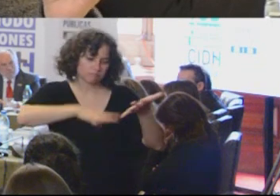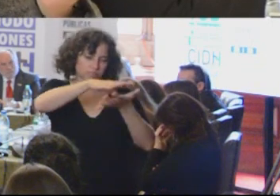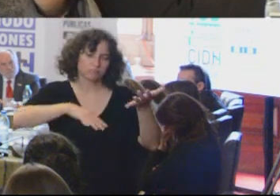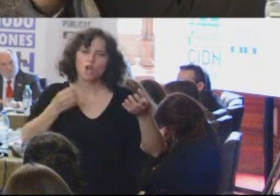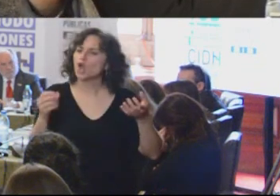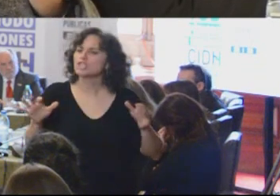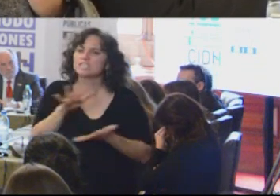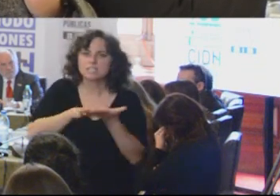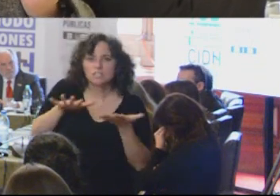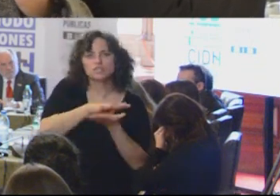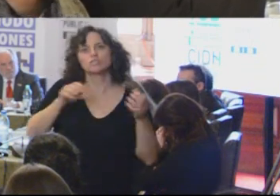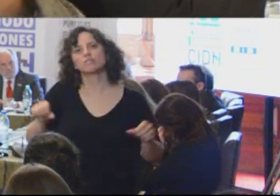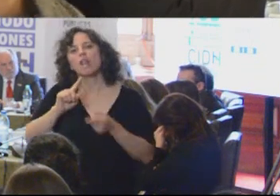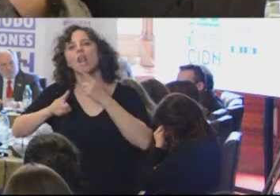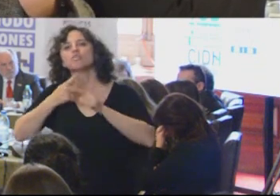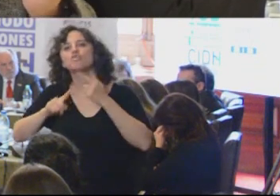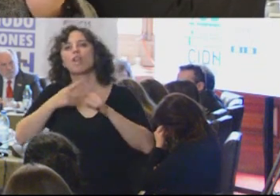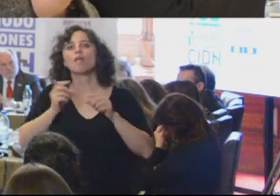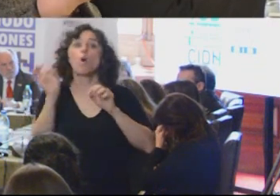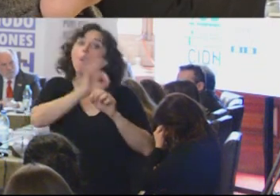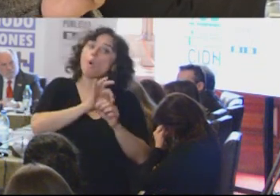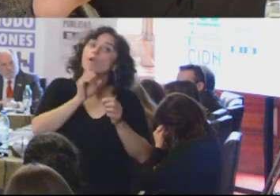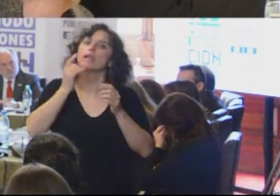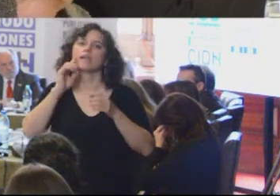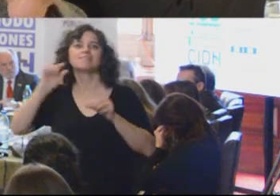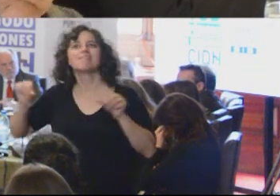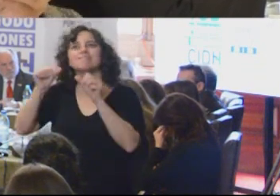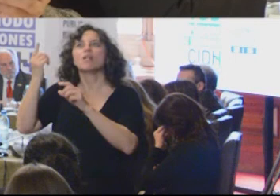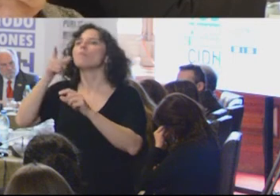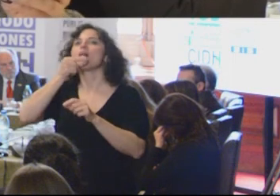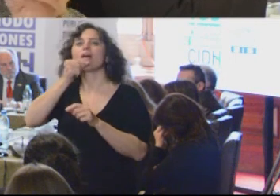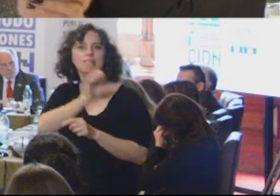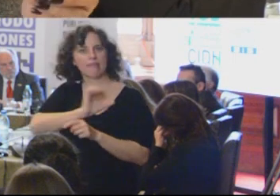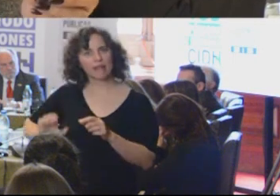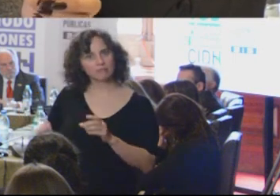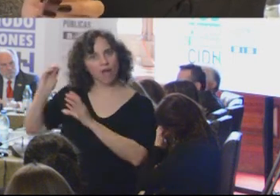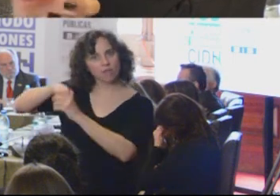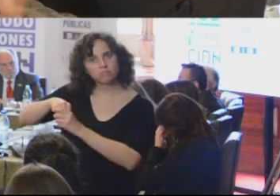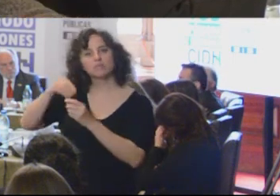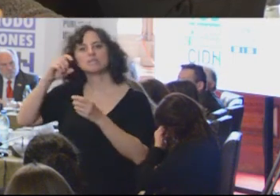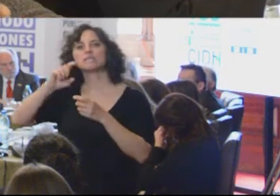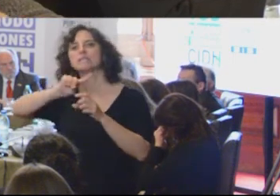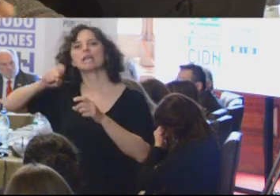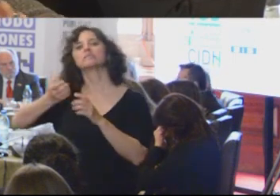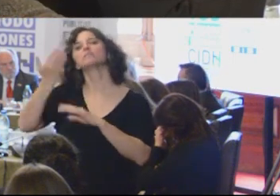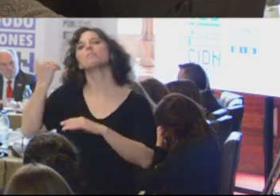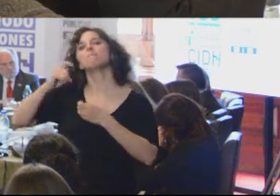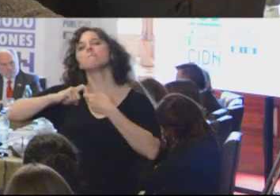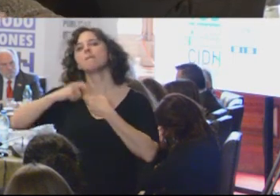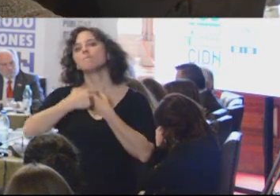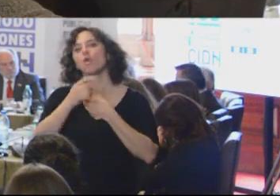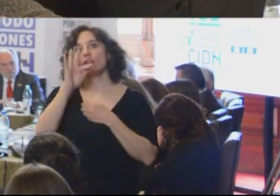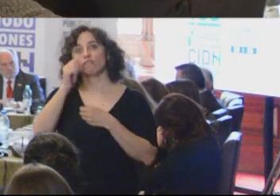que están relacionados o que fueron presuntamente cometidos por agentes del estado diez miembros de la farc relacionados directa o indirectamente